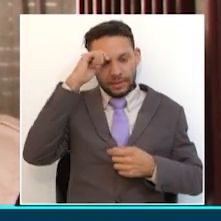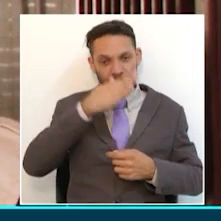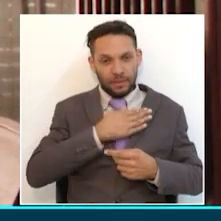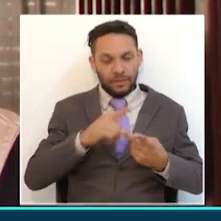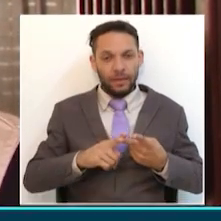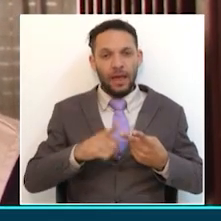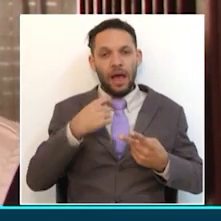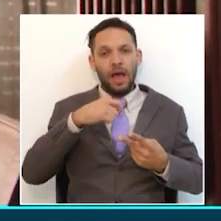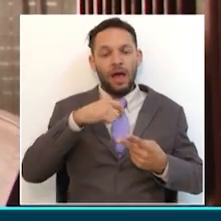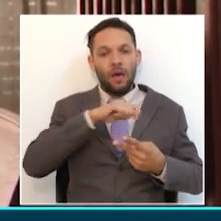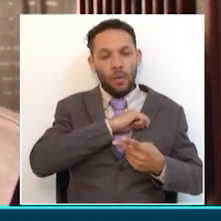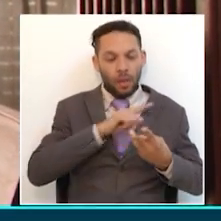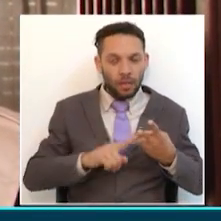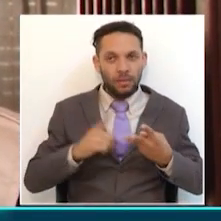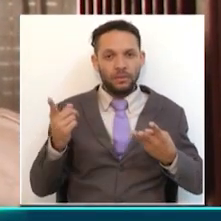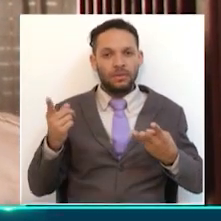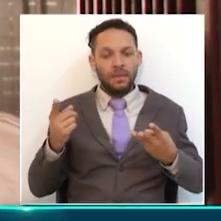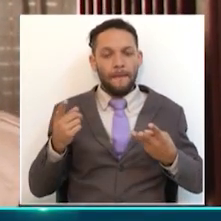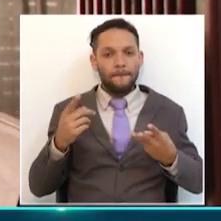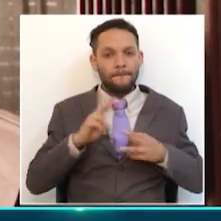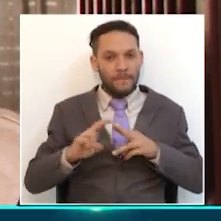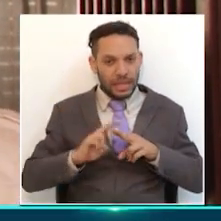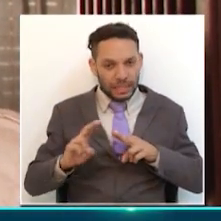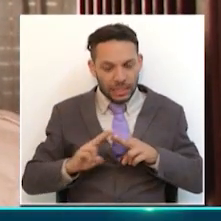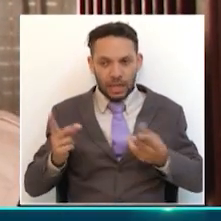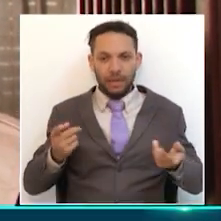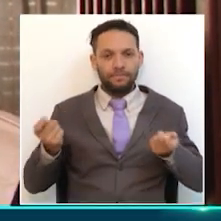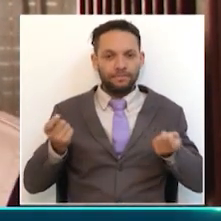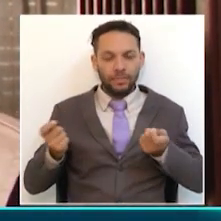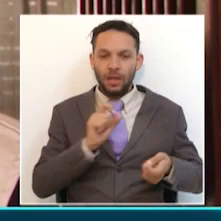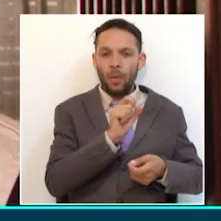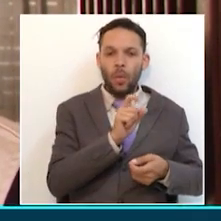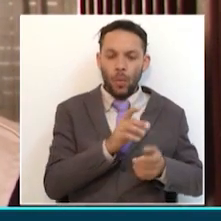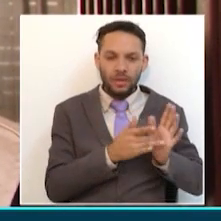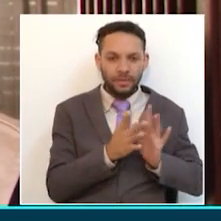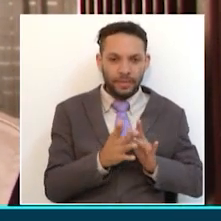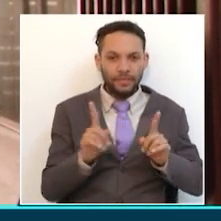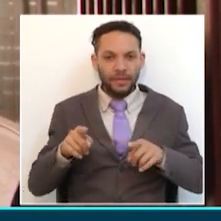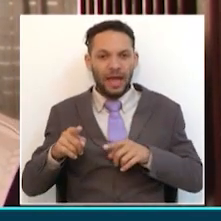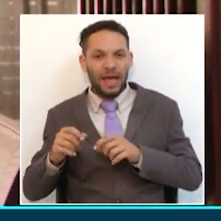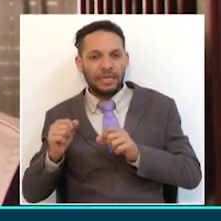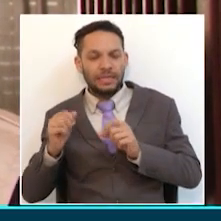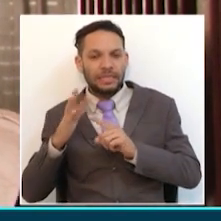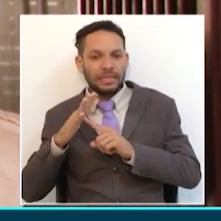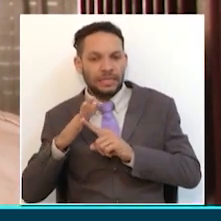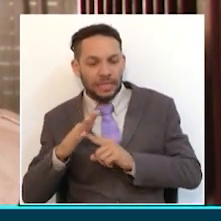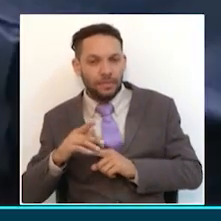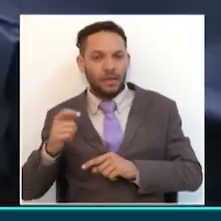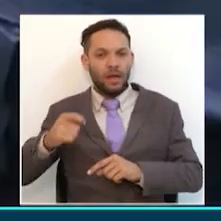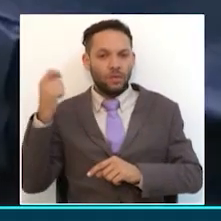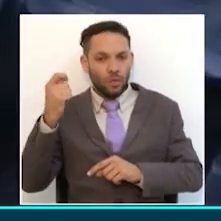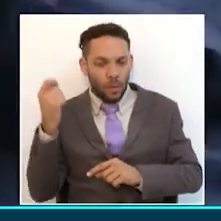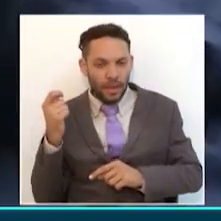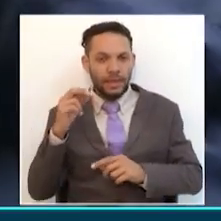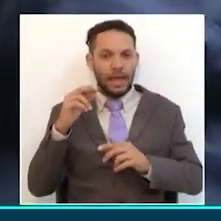Manizales Caldas. Los 4 que entregamos en el 11 de abril entregamos Salamina, Supía, La Dorada y Risaralda Caldas.